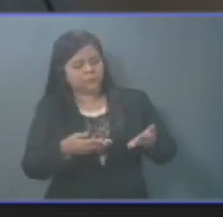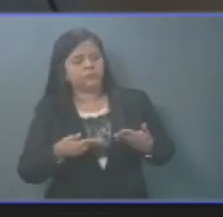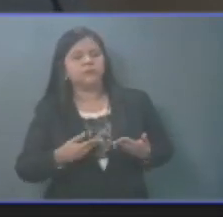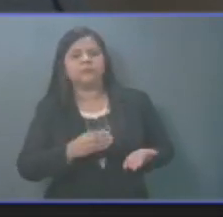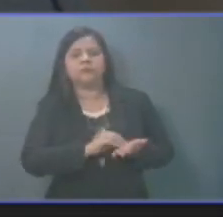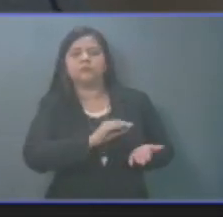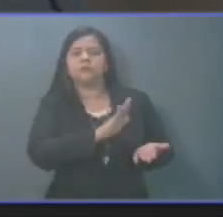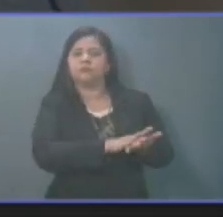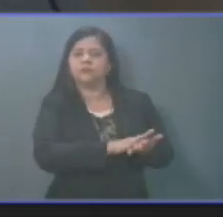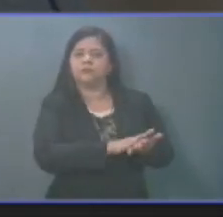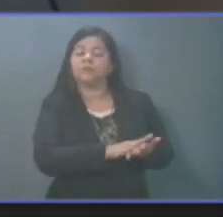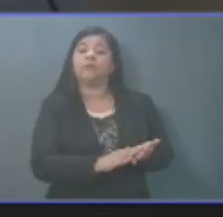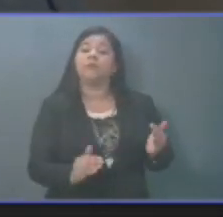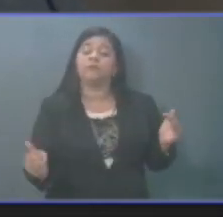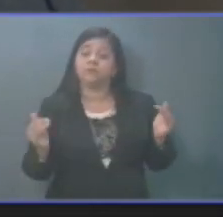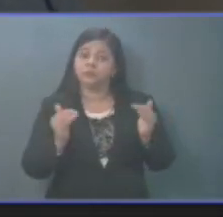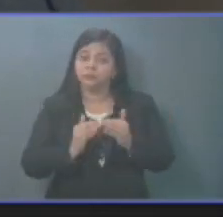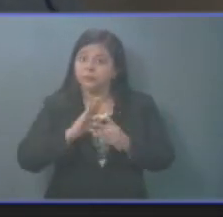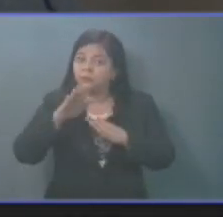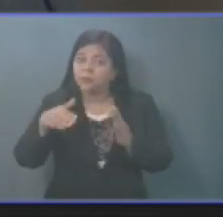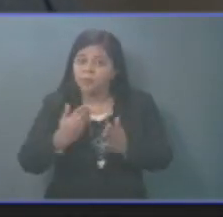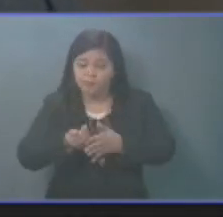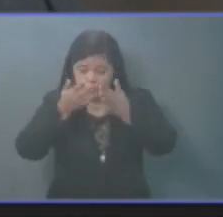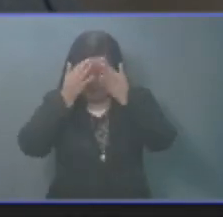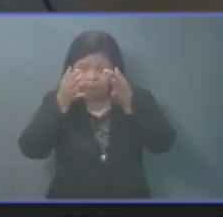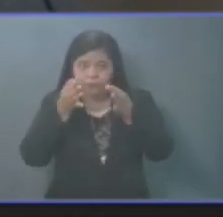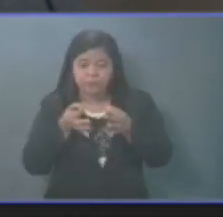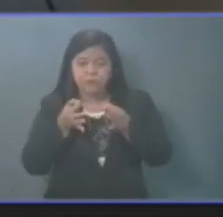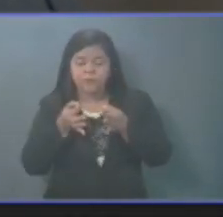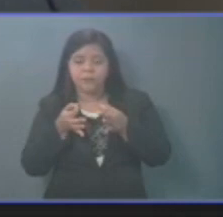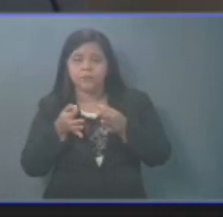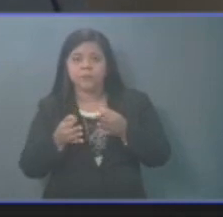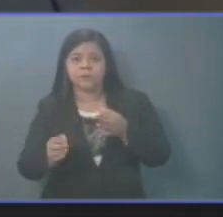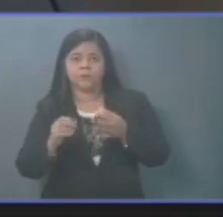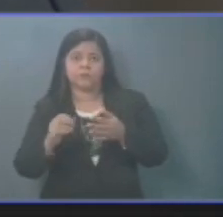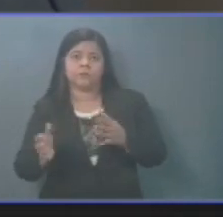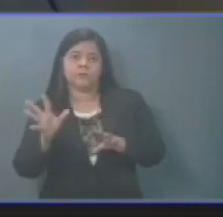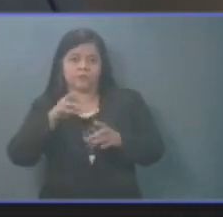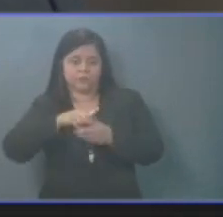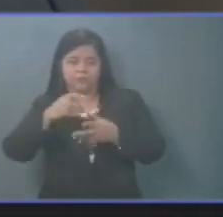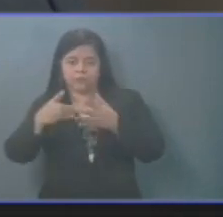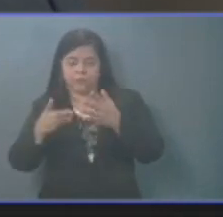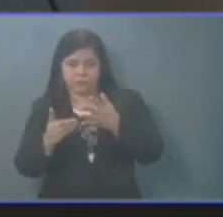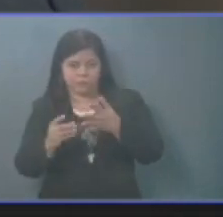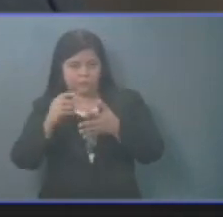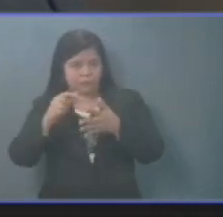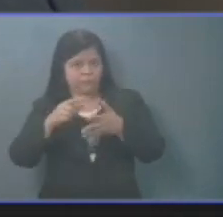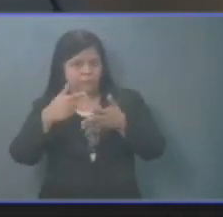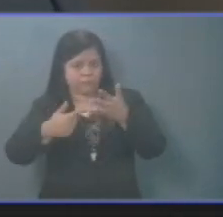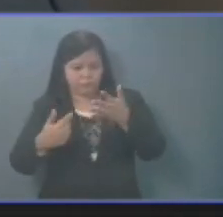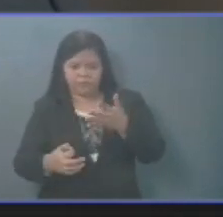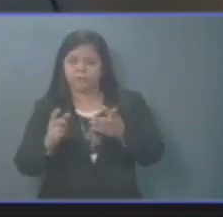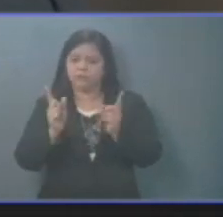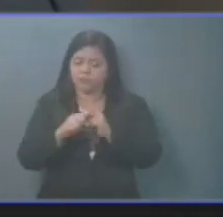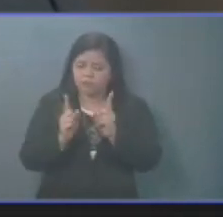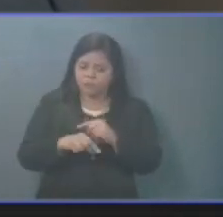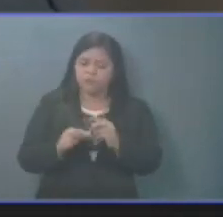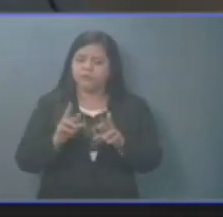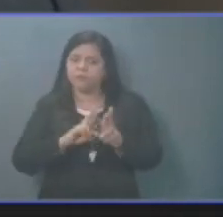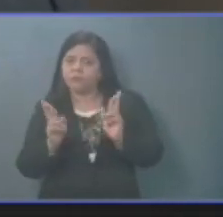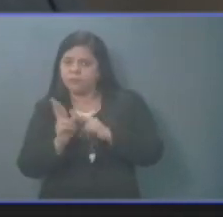misma y tomando todas las acciones pertinentes, incluidas las legislativas, para modificar o derogar leyes,